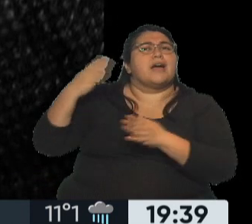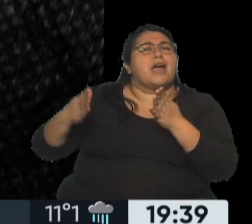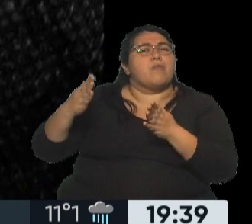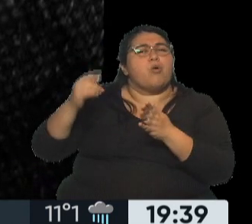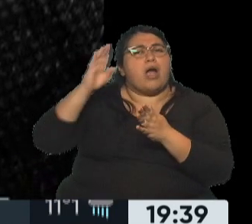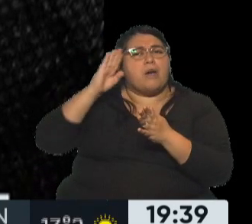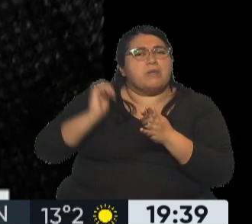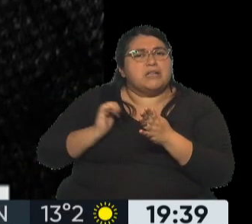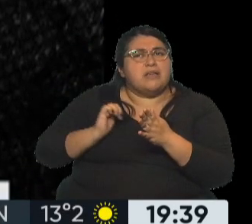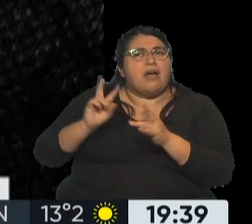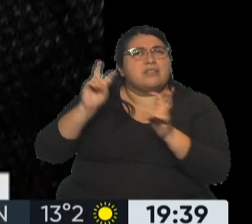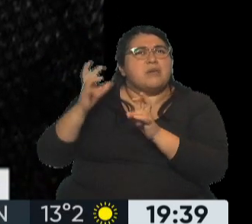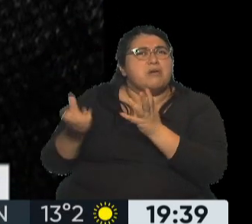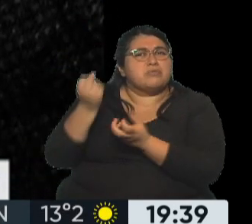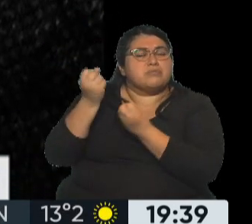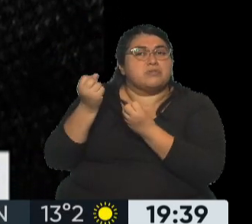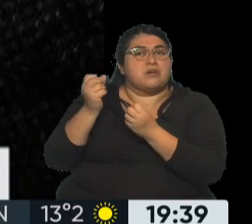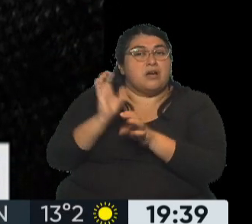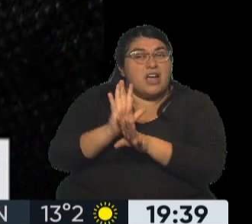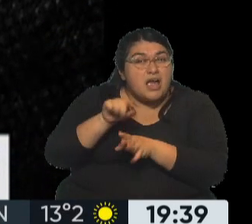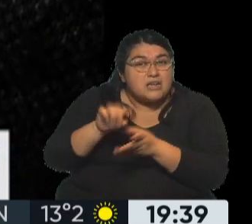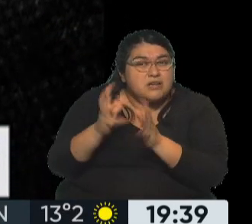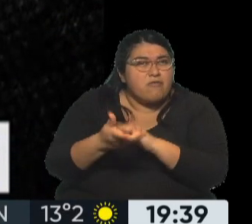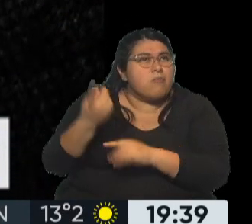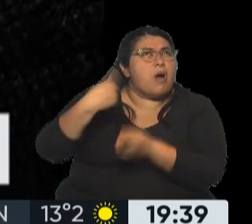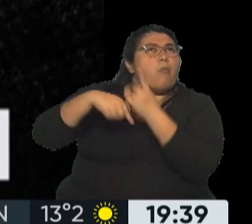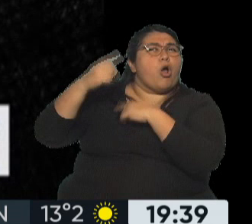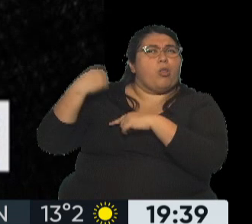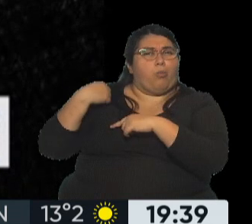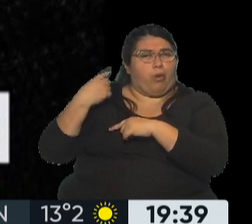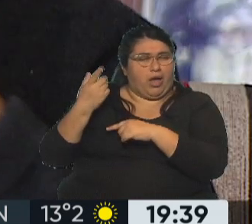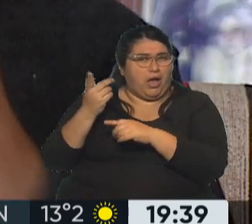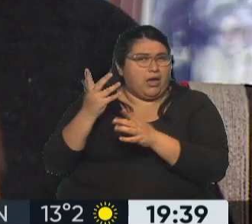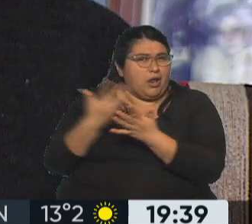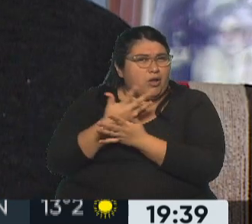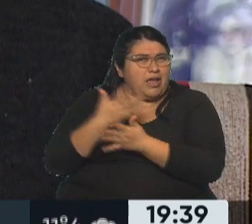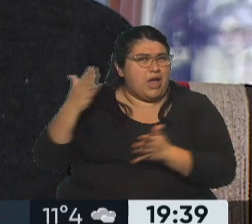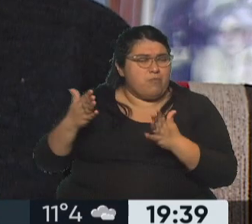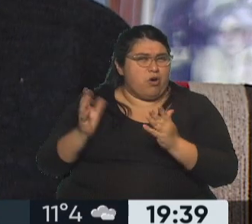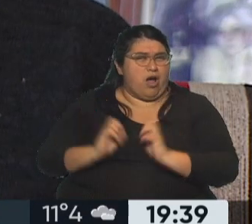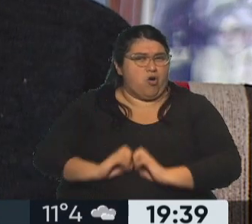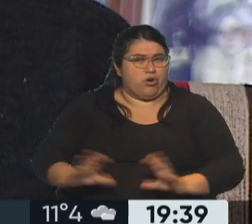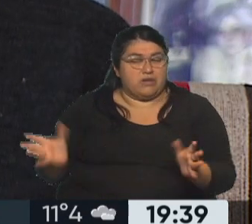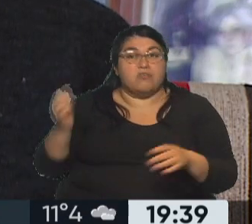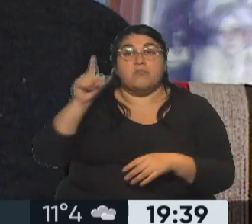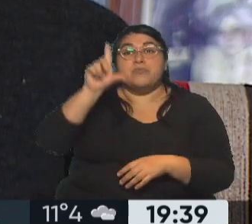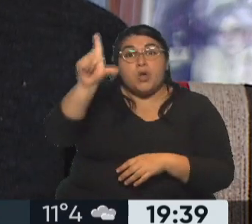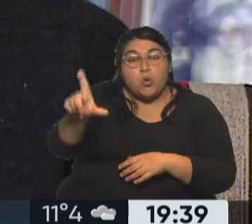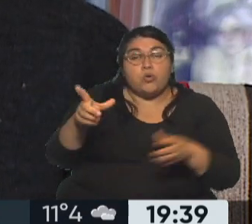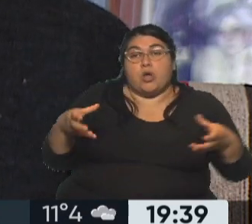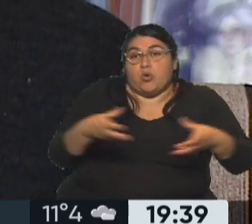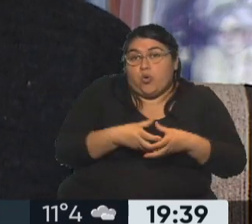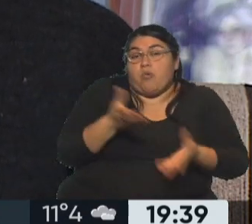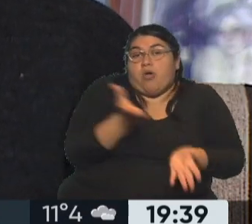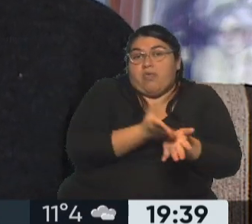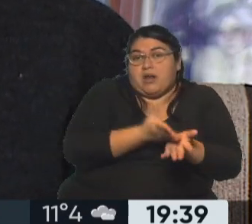Que bueno que quieren volver a los peores años oscuros y de sangre en la Argentina este lunes la los organismos de derechos humanos